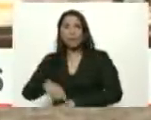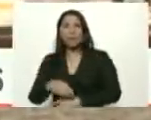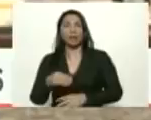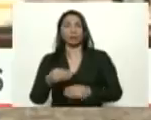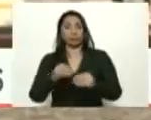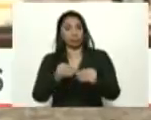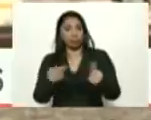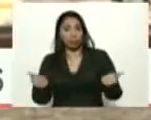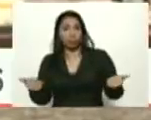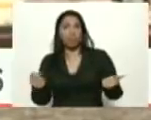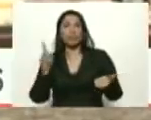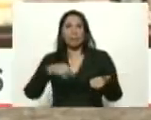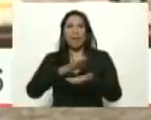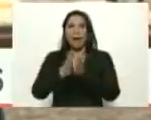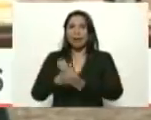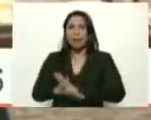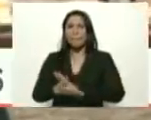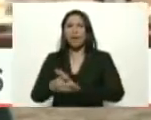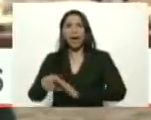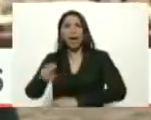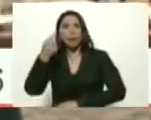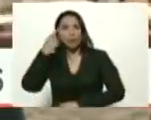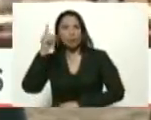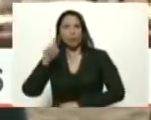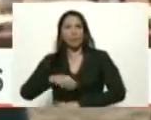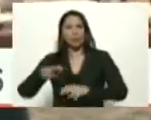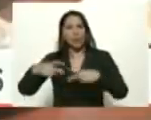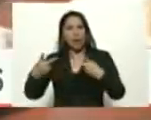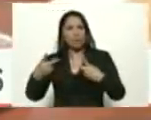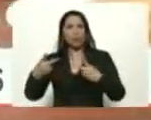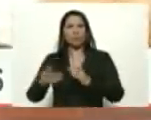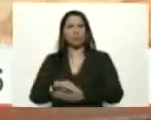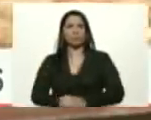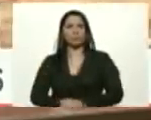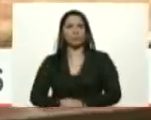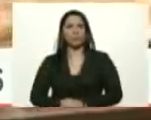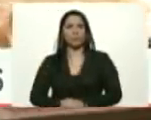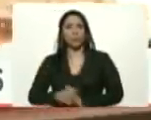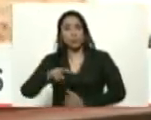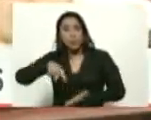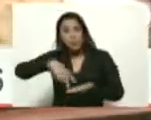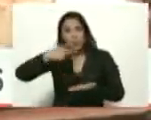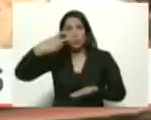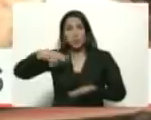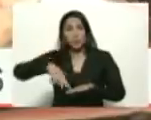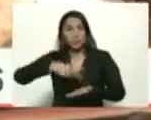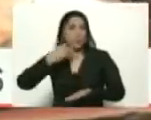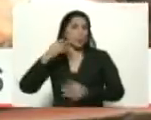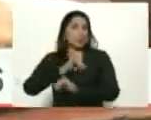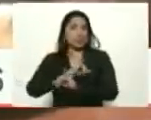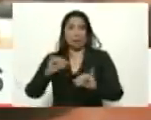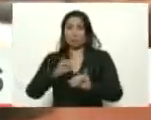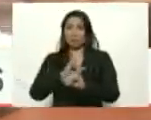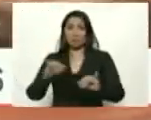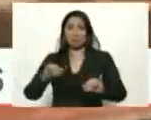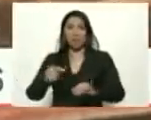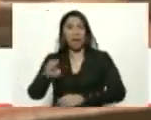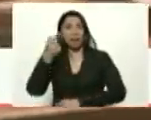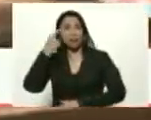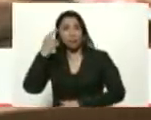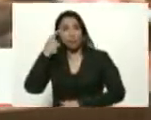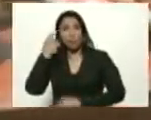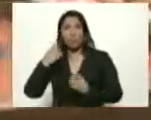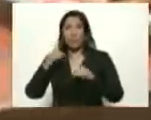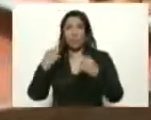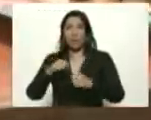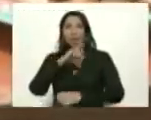tradicional, la arepa de arroz, algo bien novedoso. Fíjense, la pasta de arroz aquí ya está preparada, el área de la dulcería,